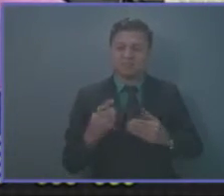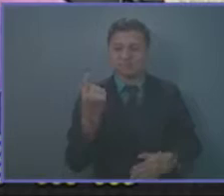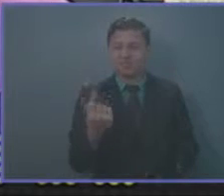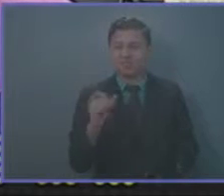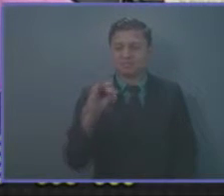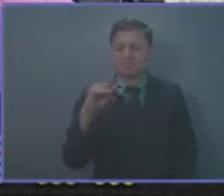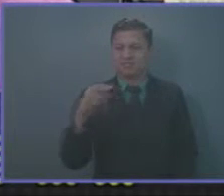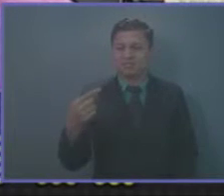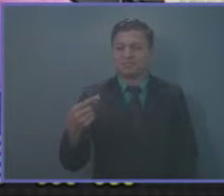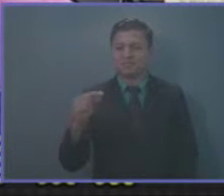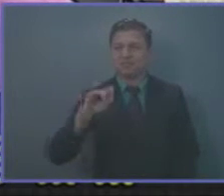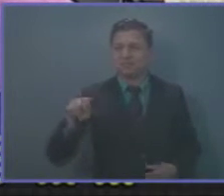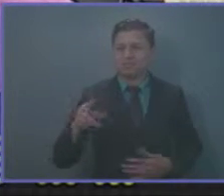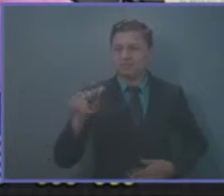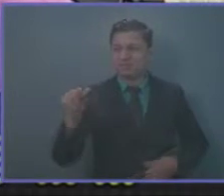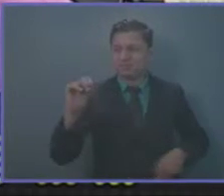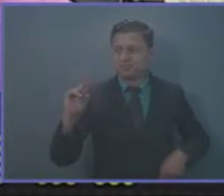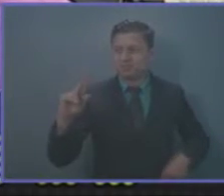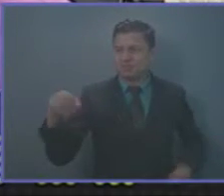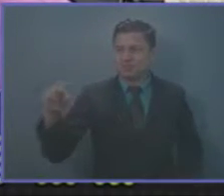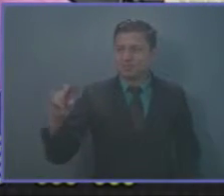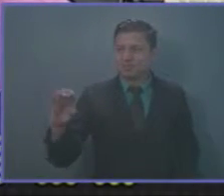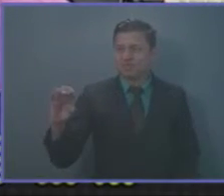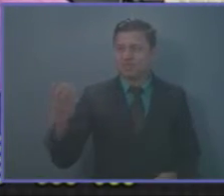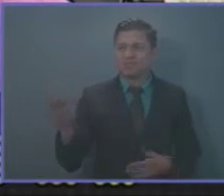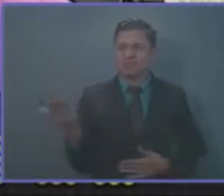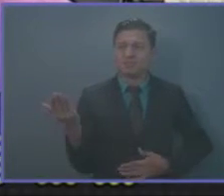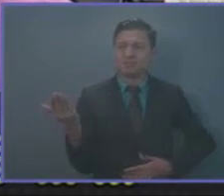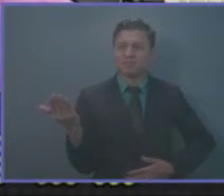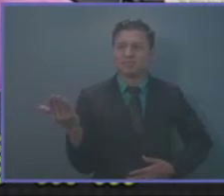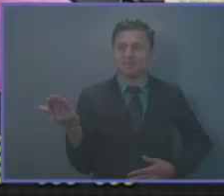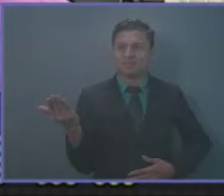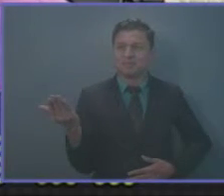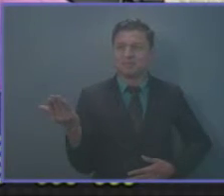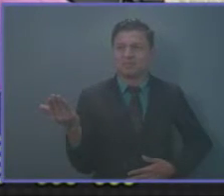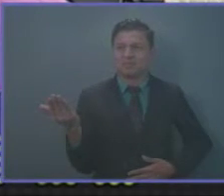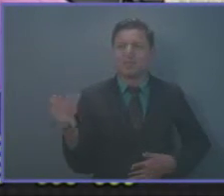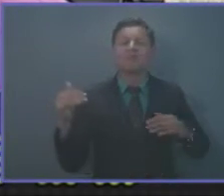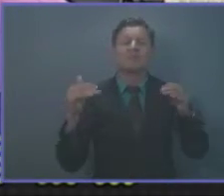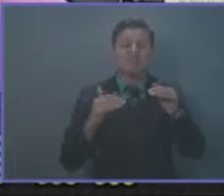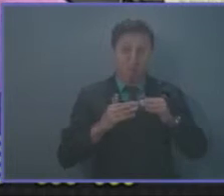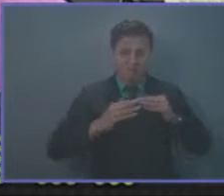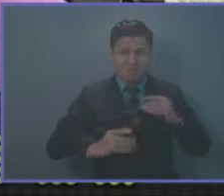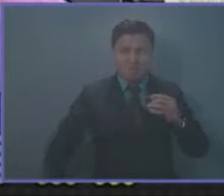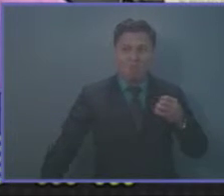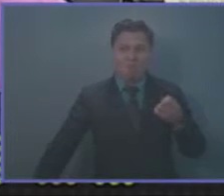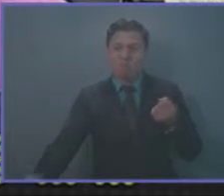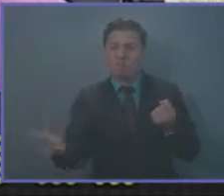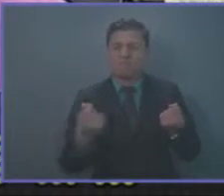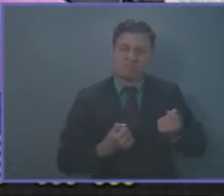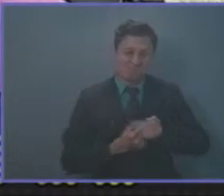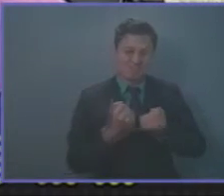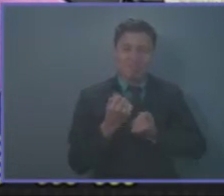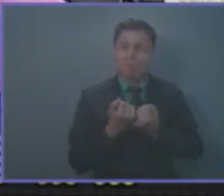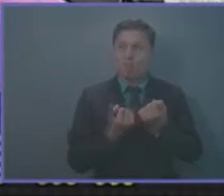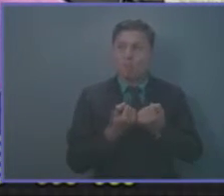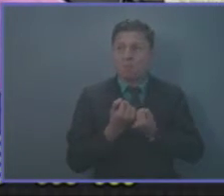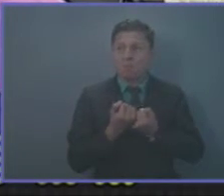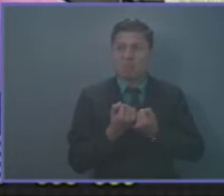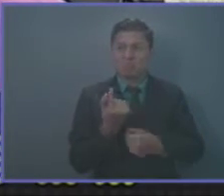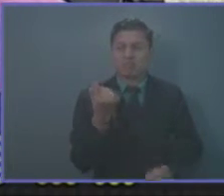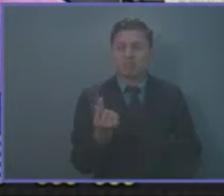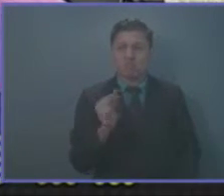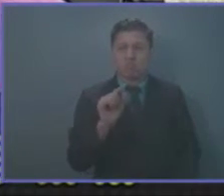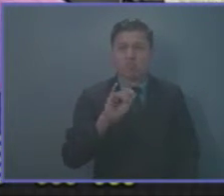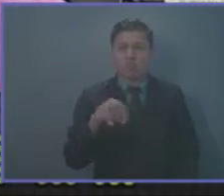Rosa Quintanilla, decano de las ciencias agronómicas. También está acompañándonos el señor Jorge